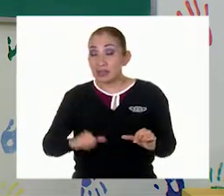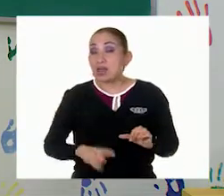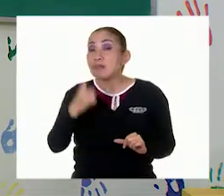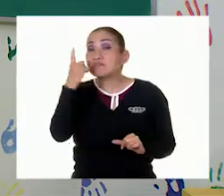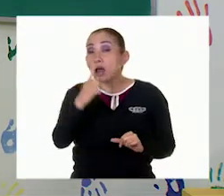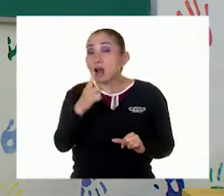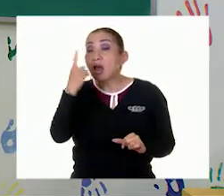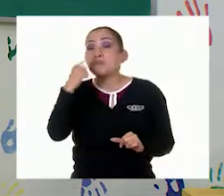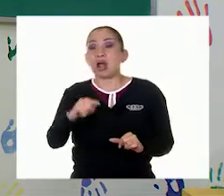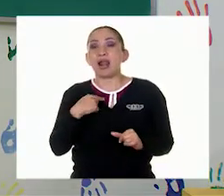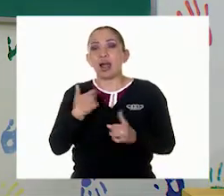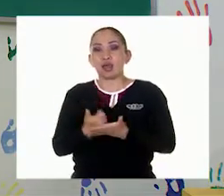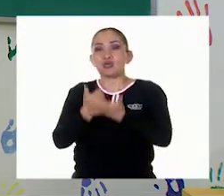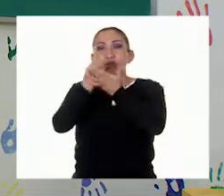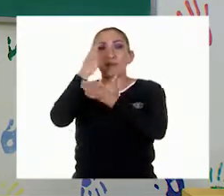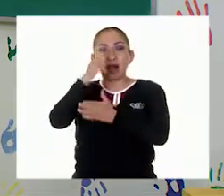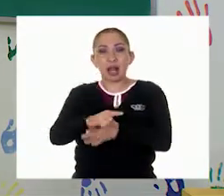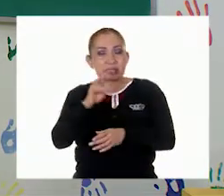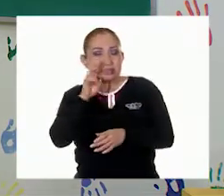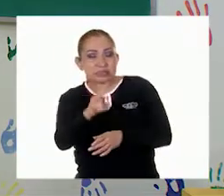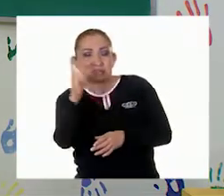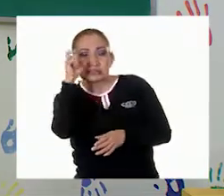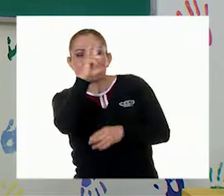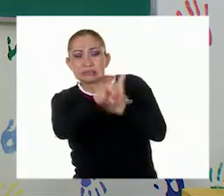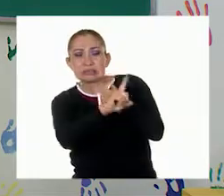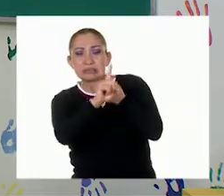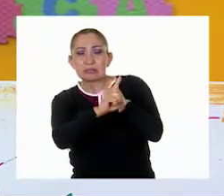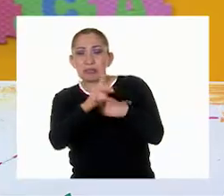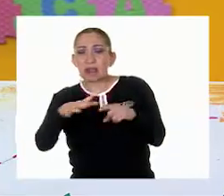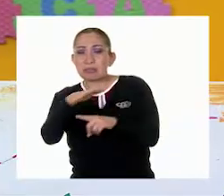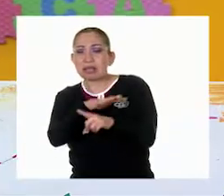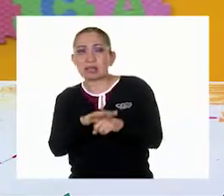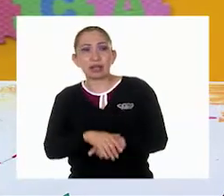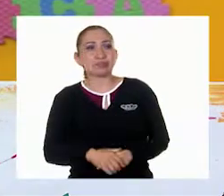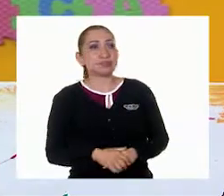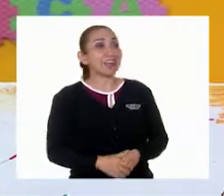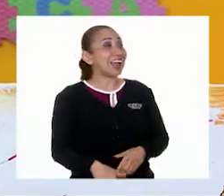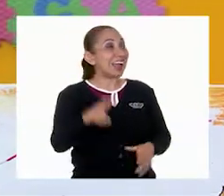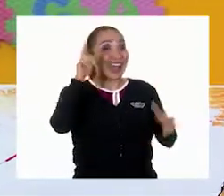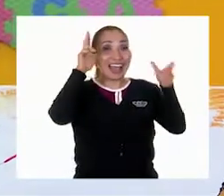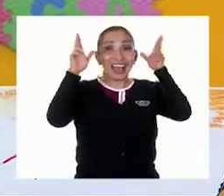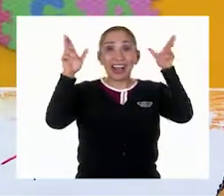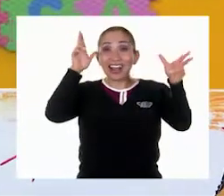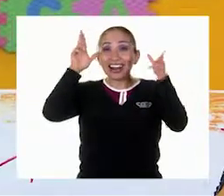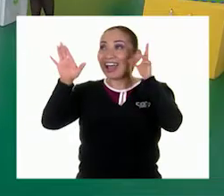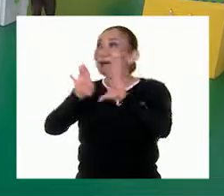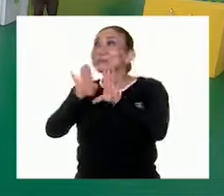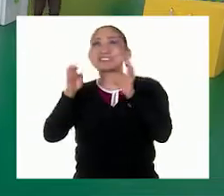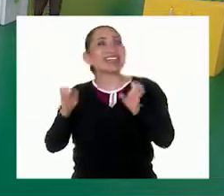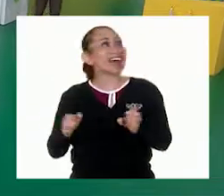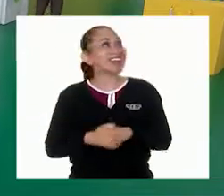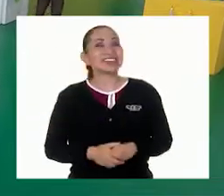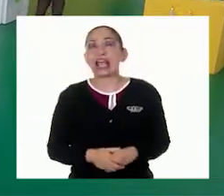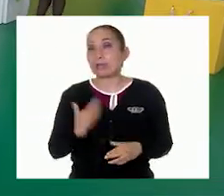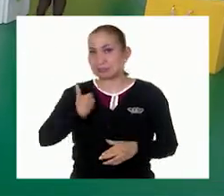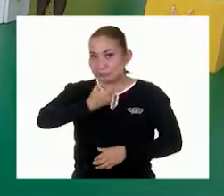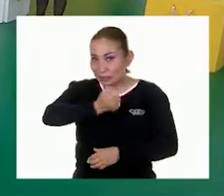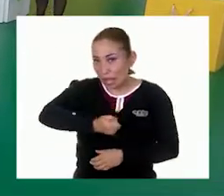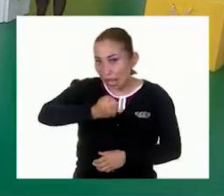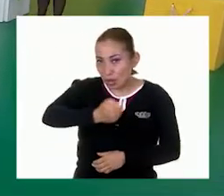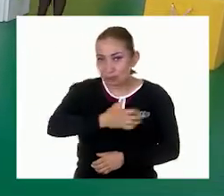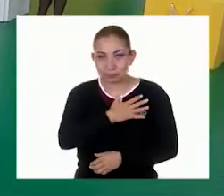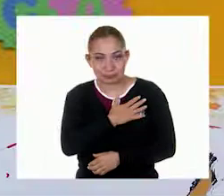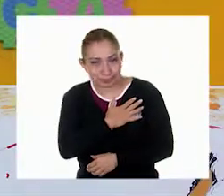los problemas ambientales. ¡Ay! ¡Hola, Gloria! ¡Hola! ¡Hola! ¿Cómo están? Los saludo